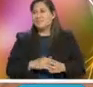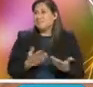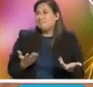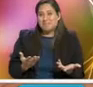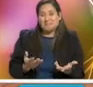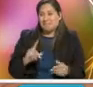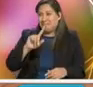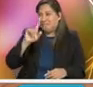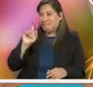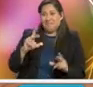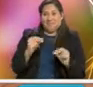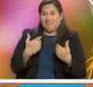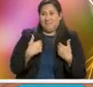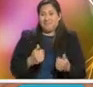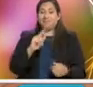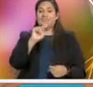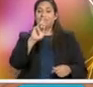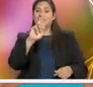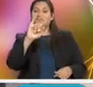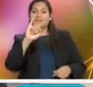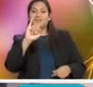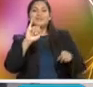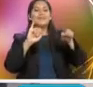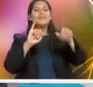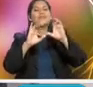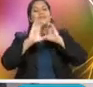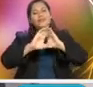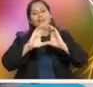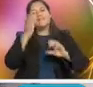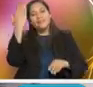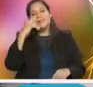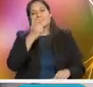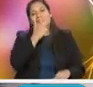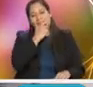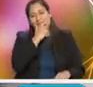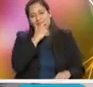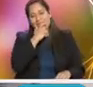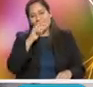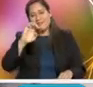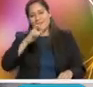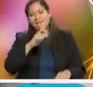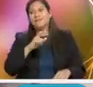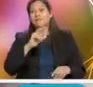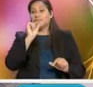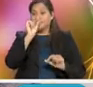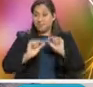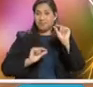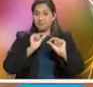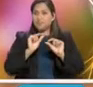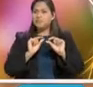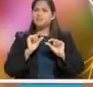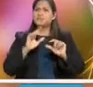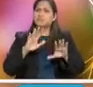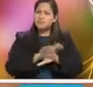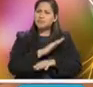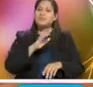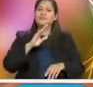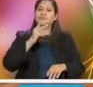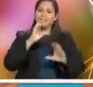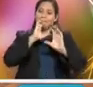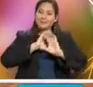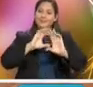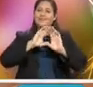quiere decir eso. El Tri. y cantaban en inglés. Cantaban en Entonces todos empezaron a migrar ya a Sí. cantar en español. Este sello